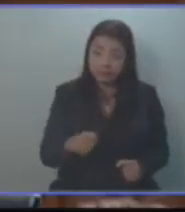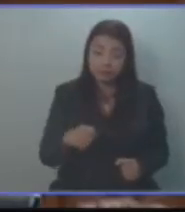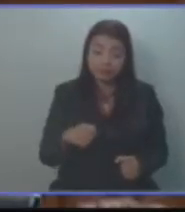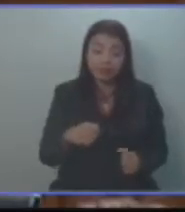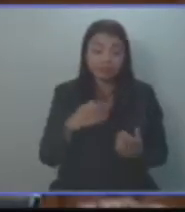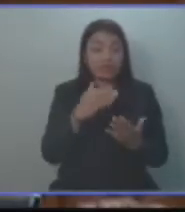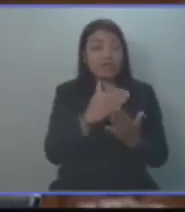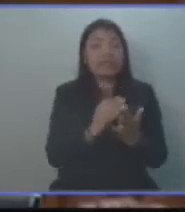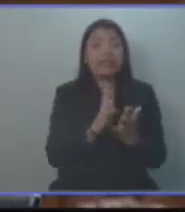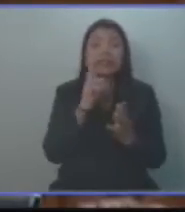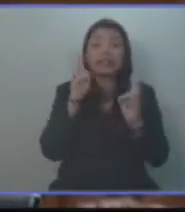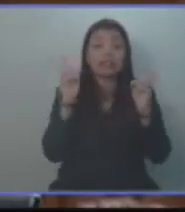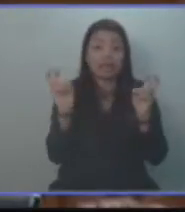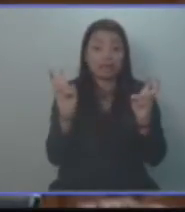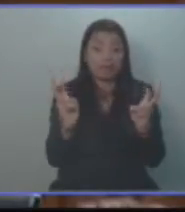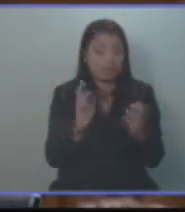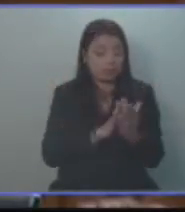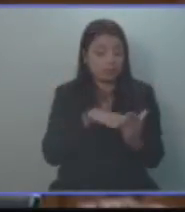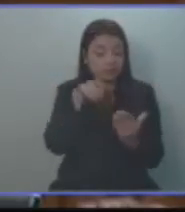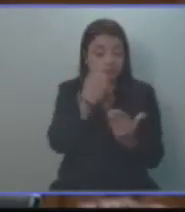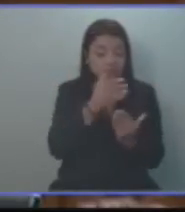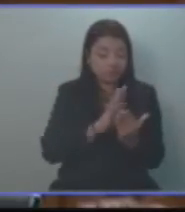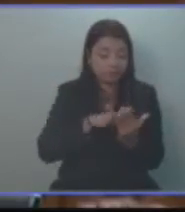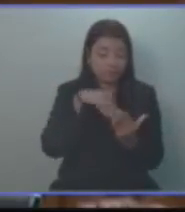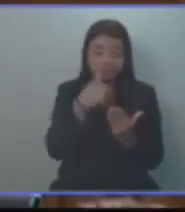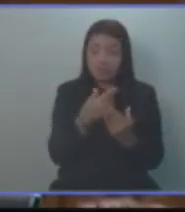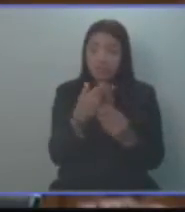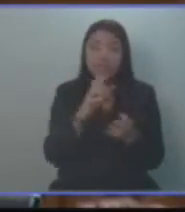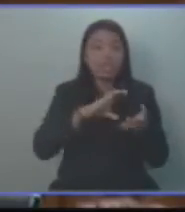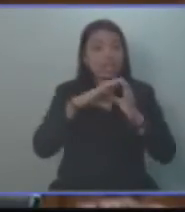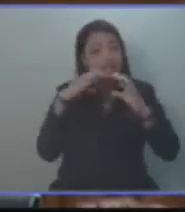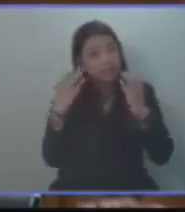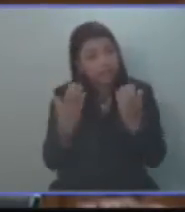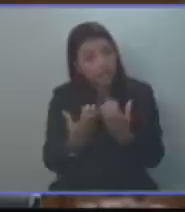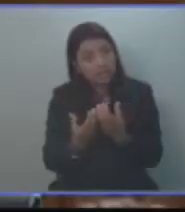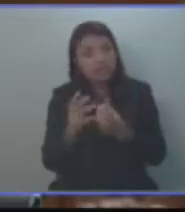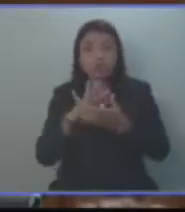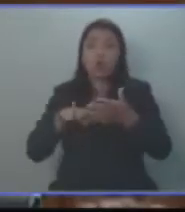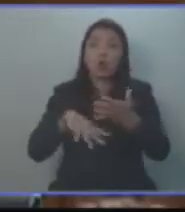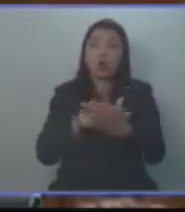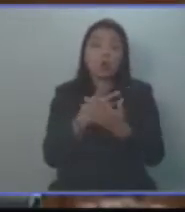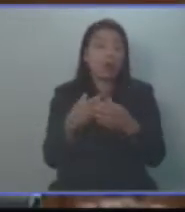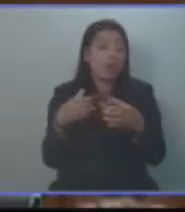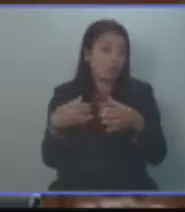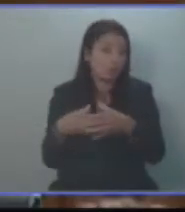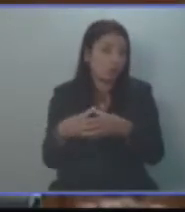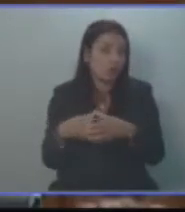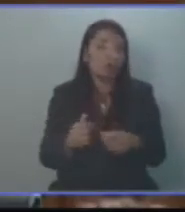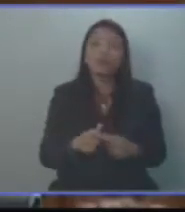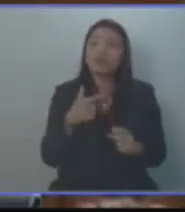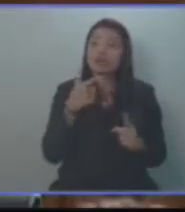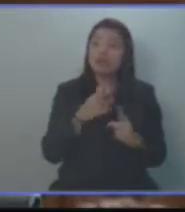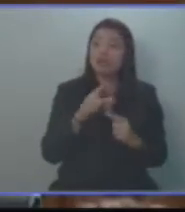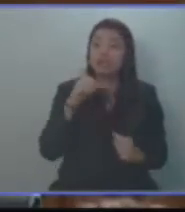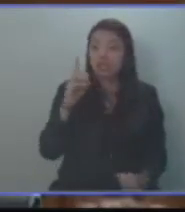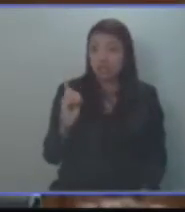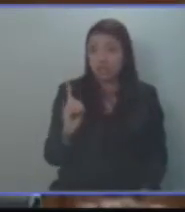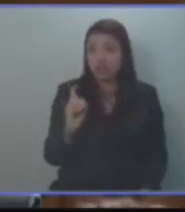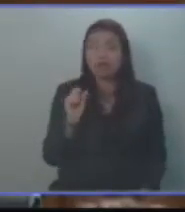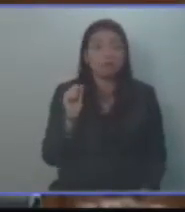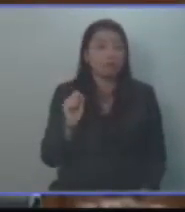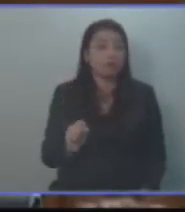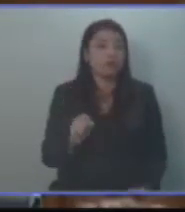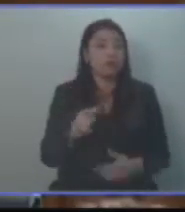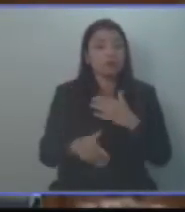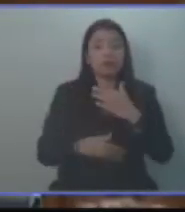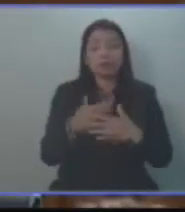de clases, las rotaciones por servicios, el horario y grupo de turno. Literal D, recibir un